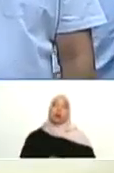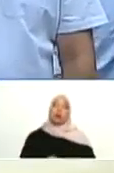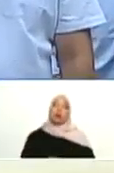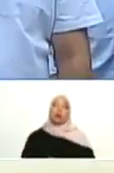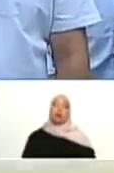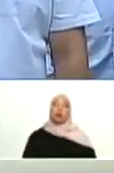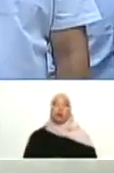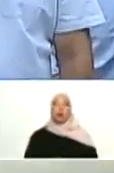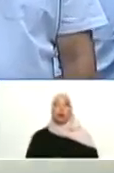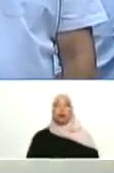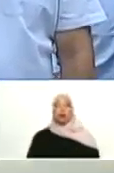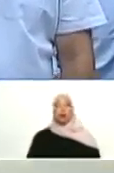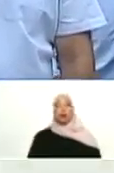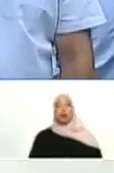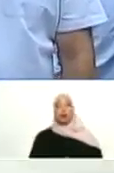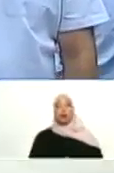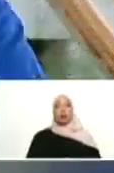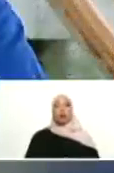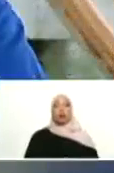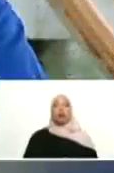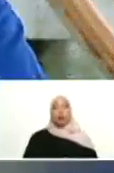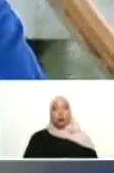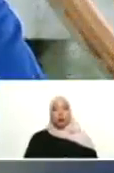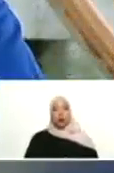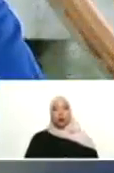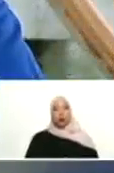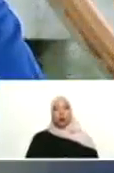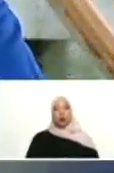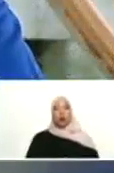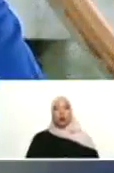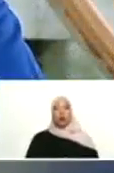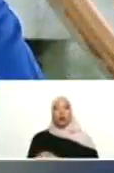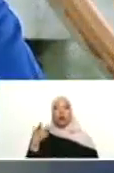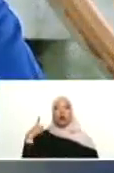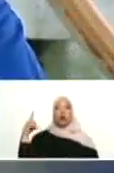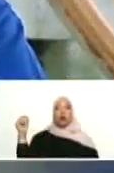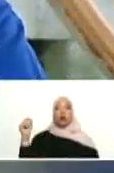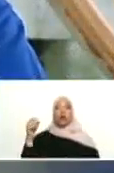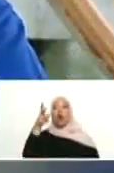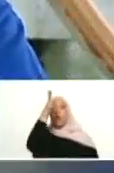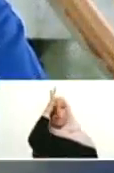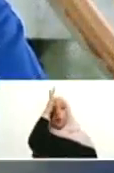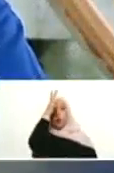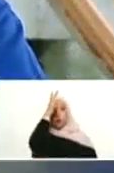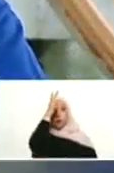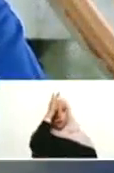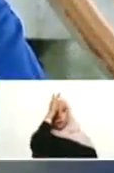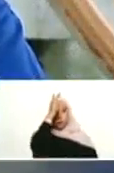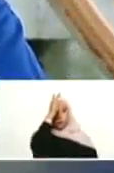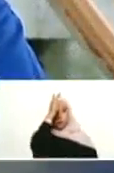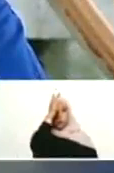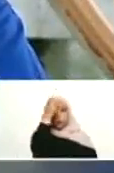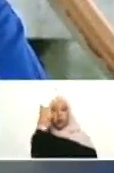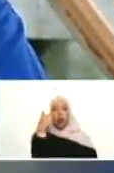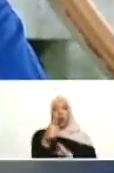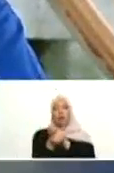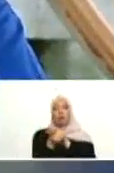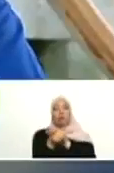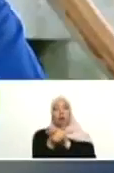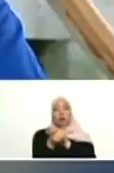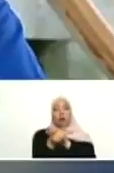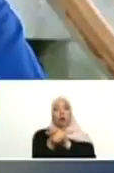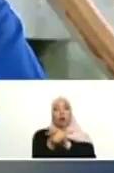amén, amén. Bueno, del Táchira nos vamos para Falcón, allá en Morrocoy.